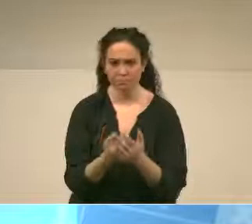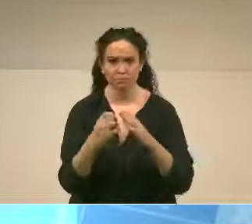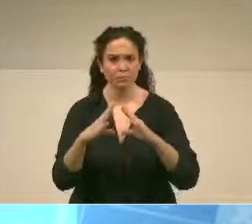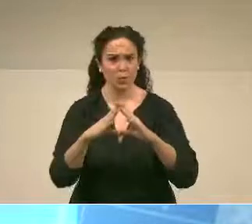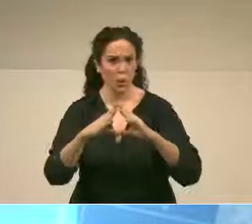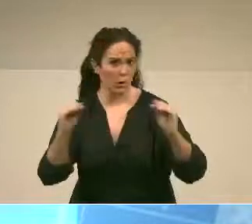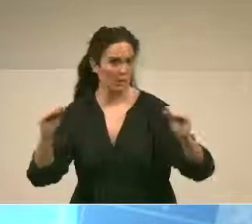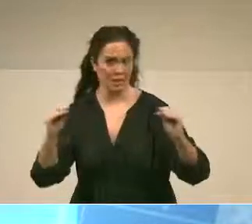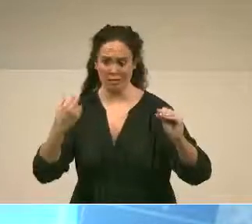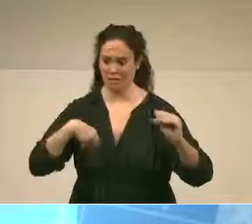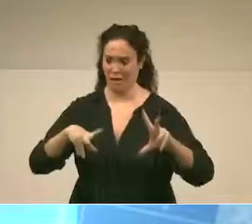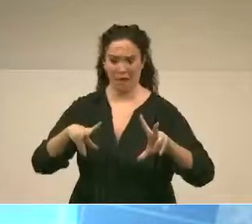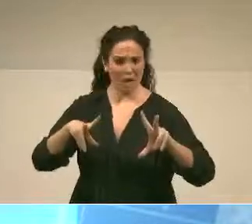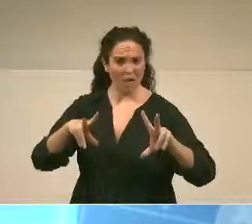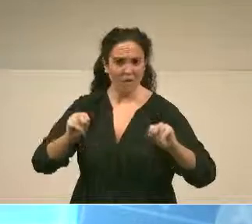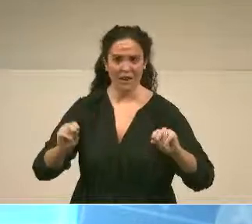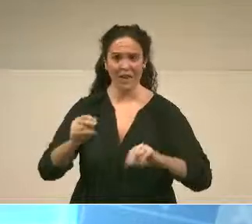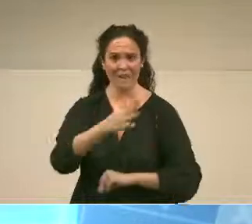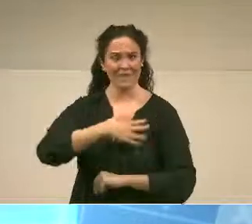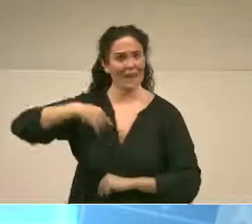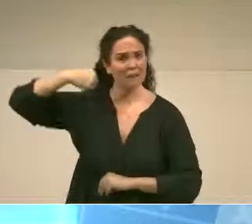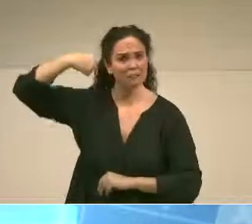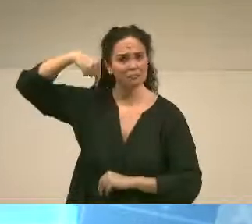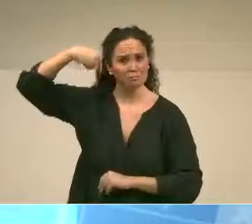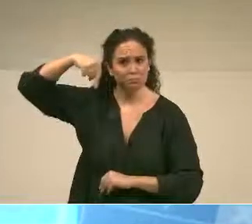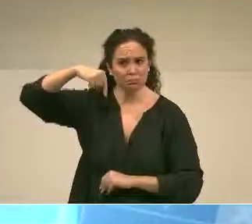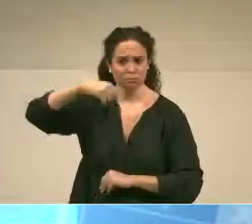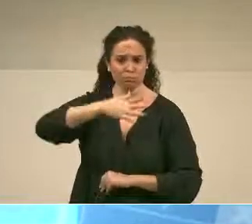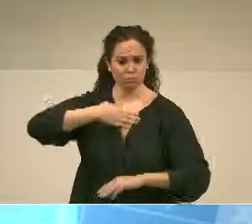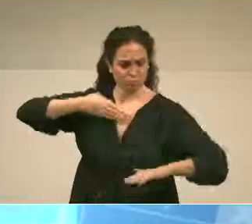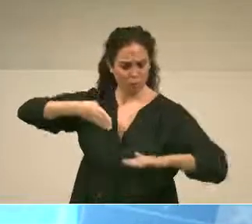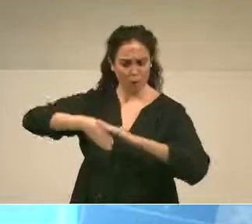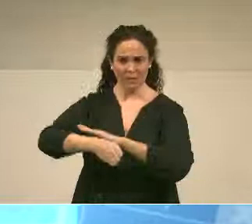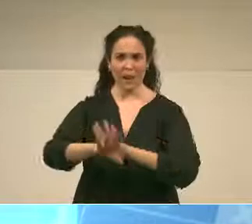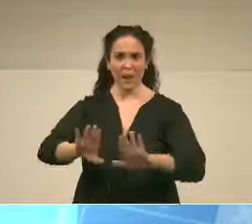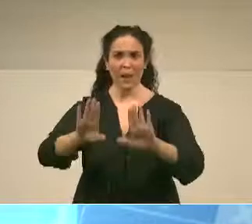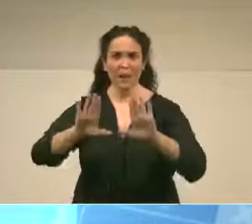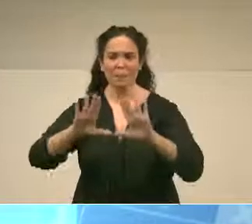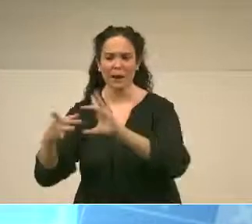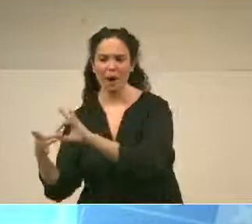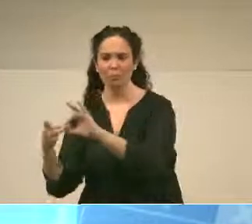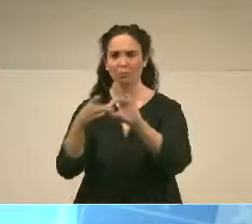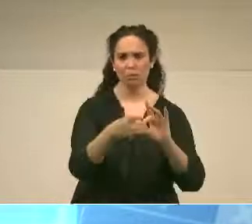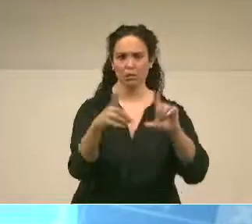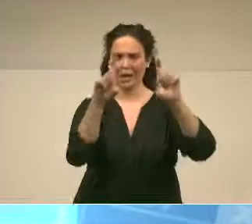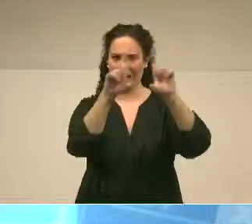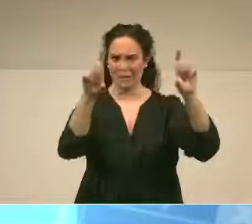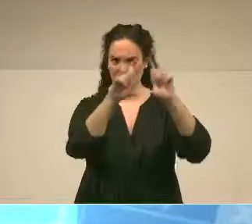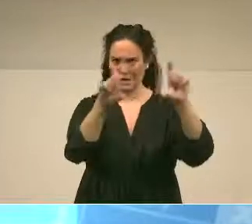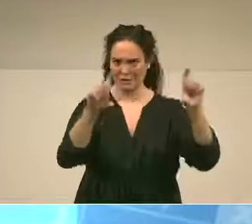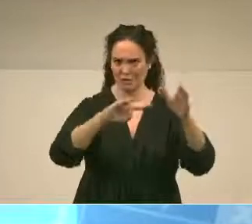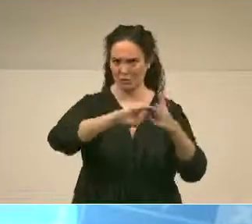hezkuntza bukatu duten ikasleak doktoretzan sar daitezen, baino enpresei lotutako proiektuekin. Eta